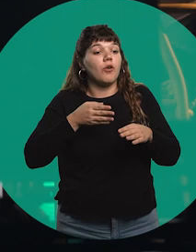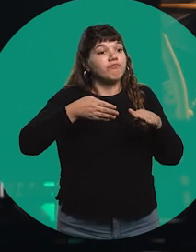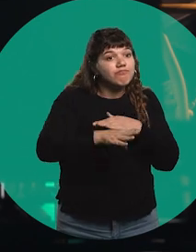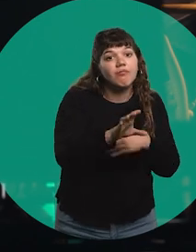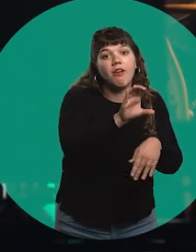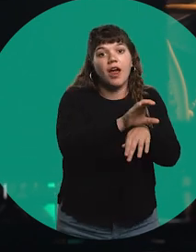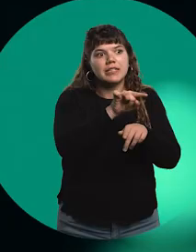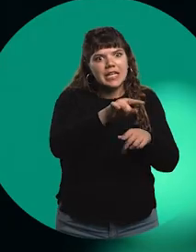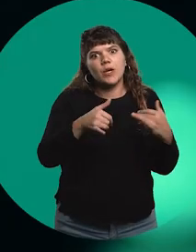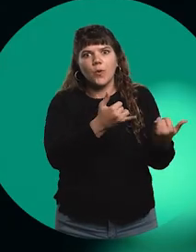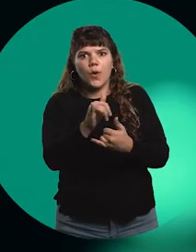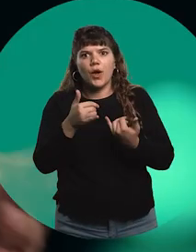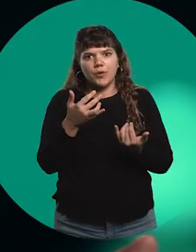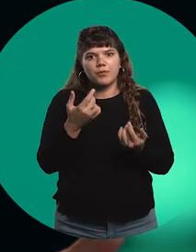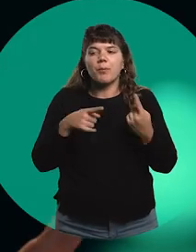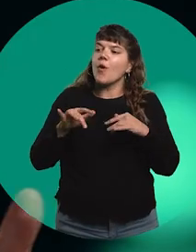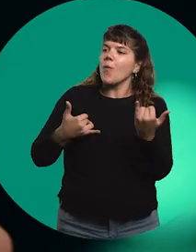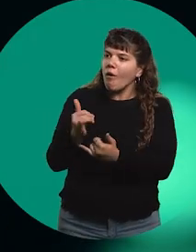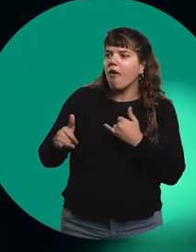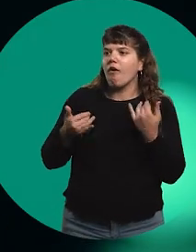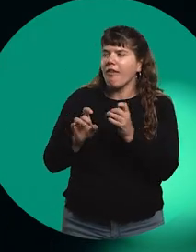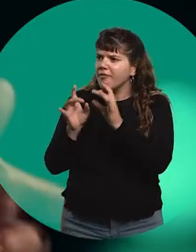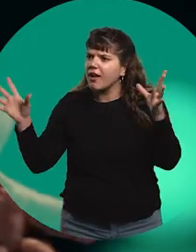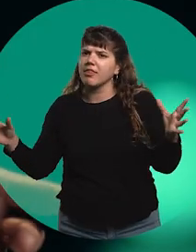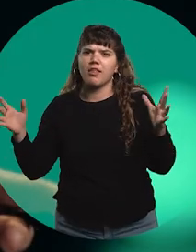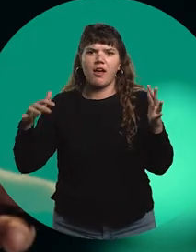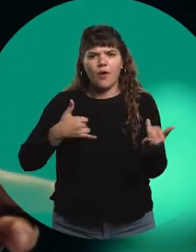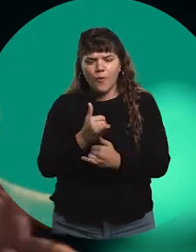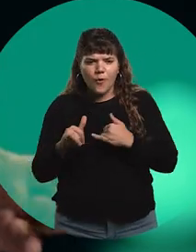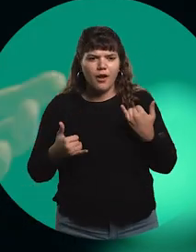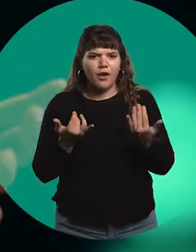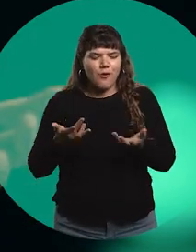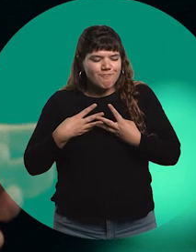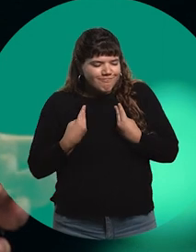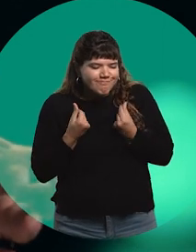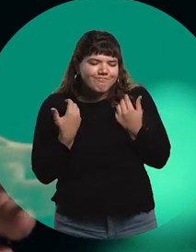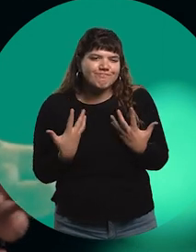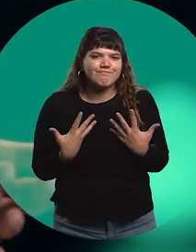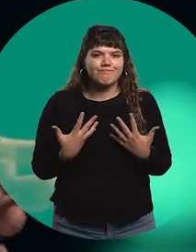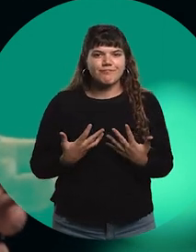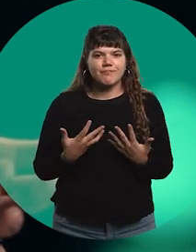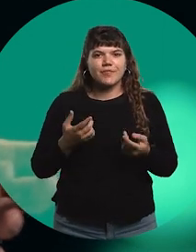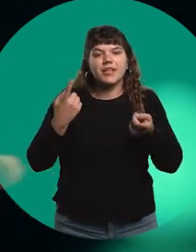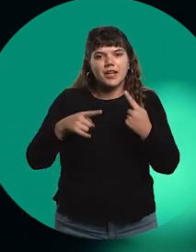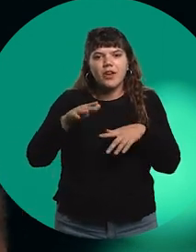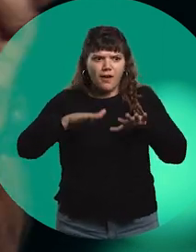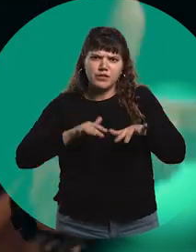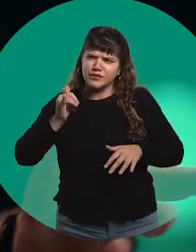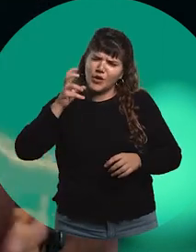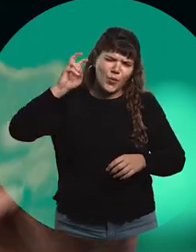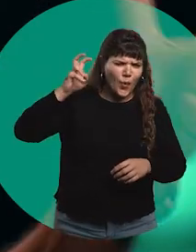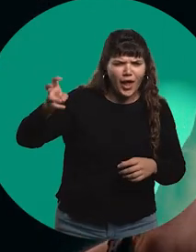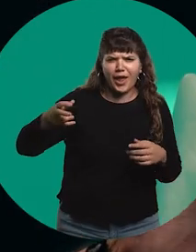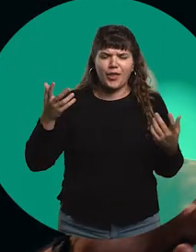entre muchas otras cosas, el juego es libertad, el juego es transgresión, el juego es placer, y muchas veces tiene